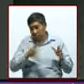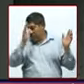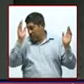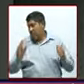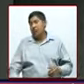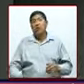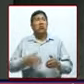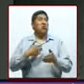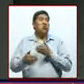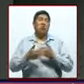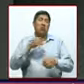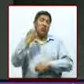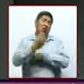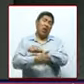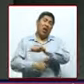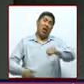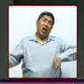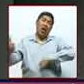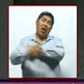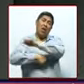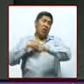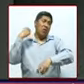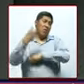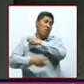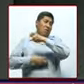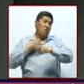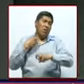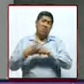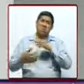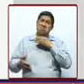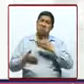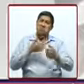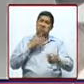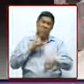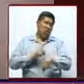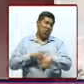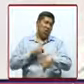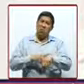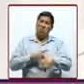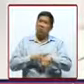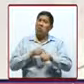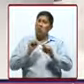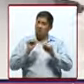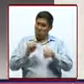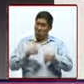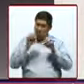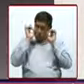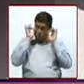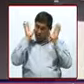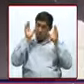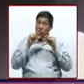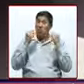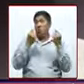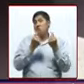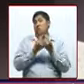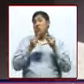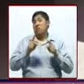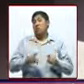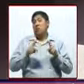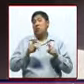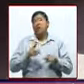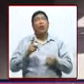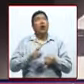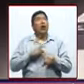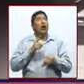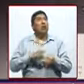es necesario que haya feria alrededor. No importa la hora. Usted deja el auto afuera y puede ser realmente sorprendido por un grupo de delincuentes. A